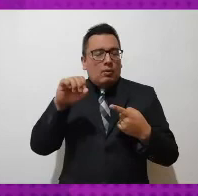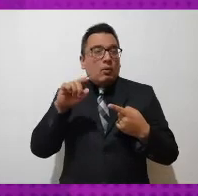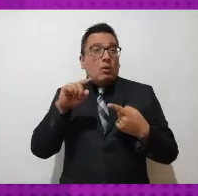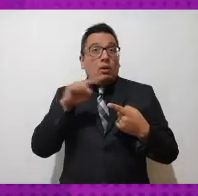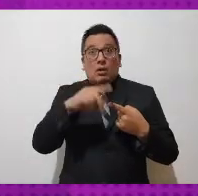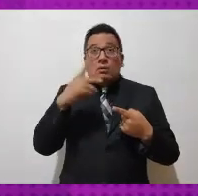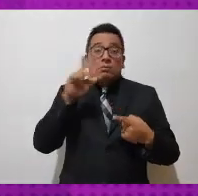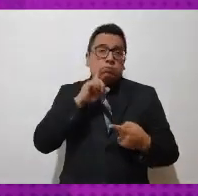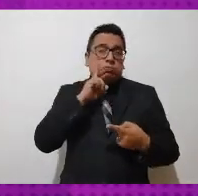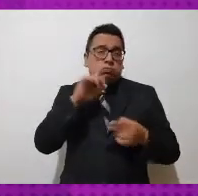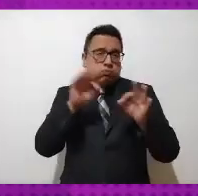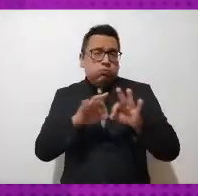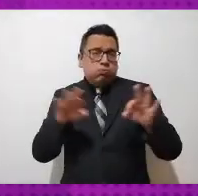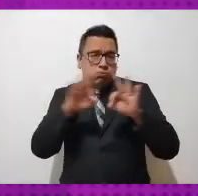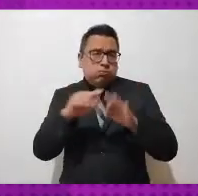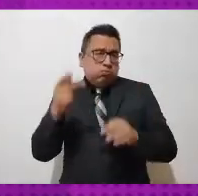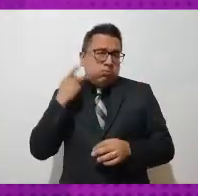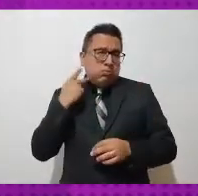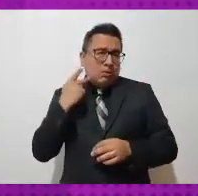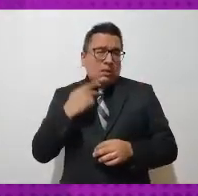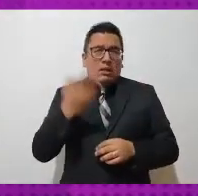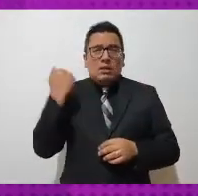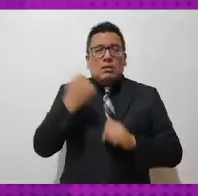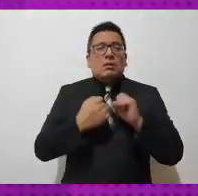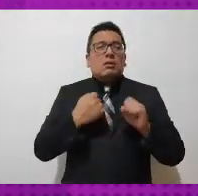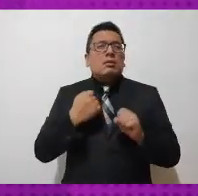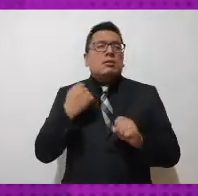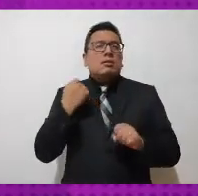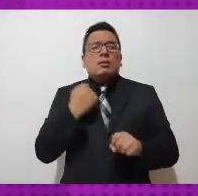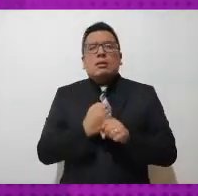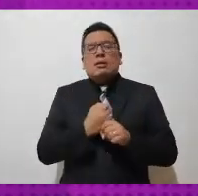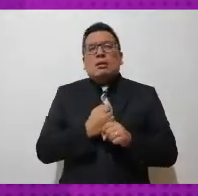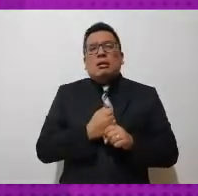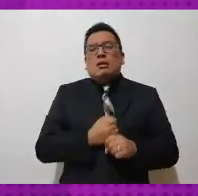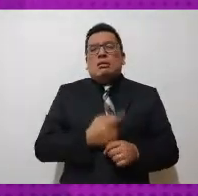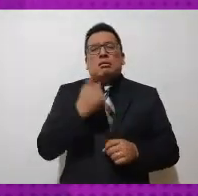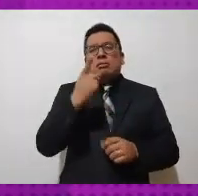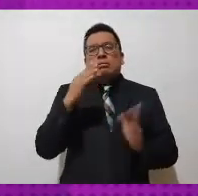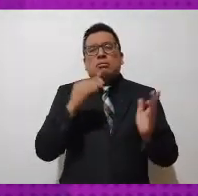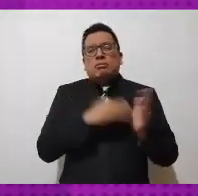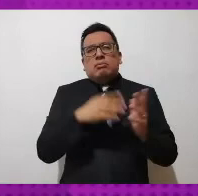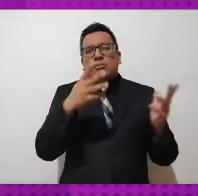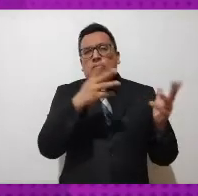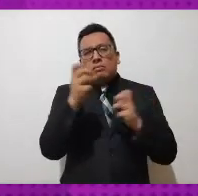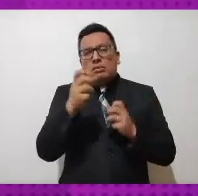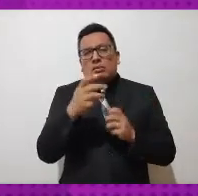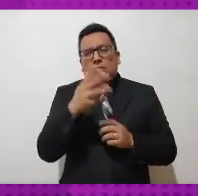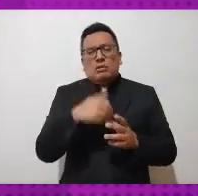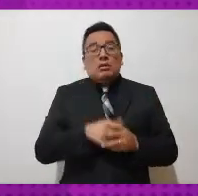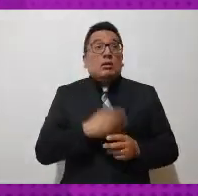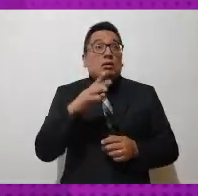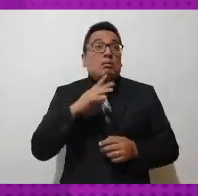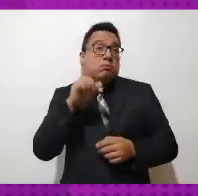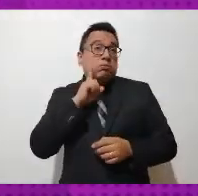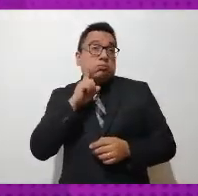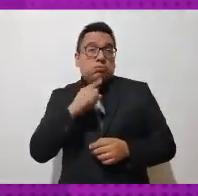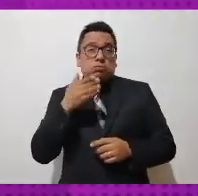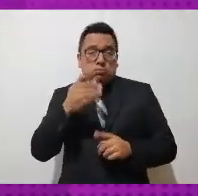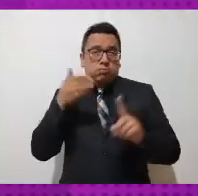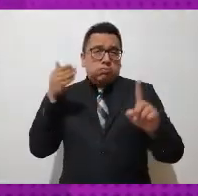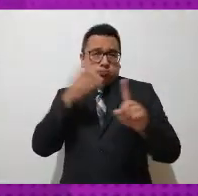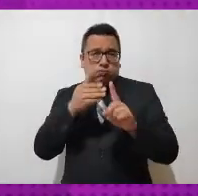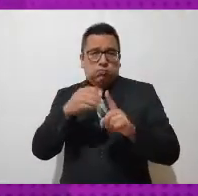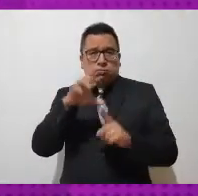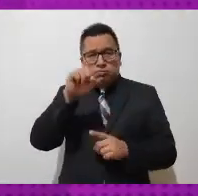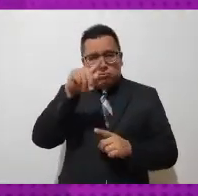gran poder y visibilidad dentro de la élite política de mediados del siglo XX, y ella misma se consideraba como una feminista de Estado. Si